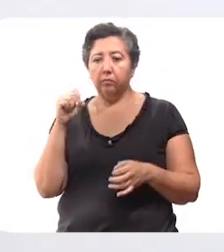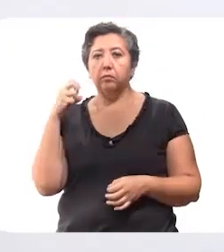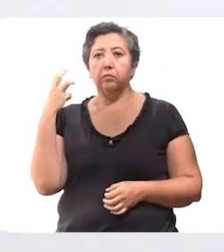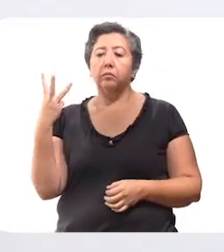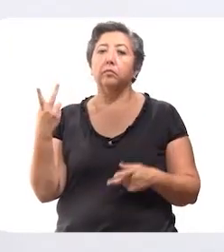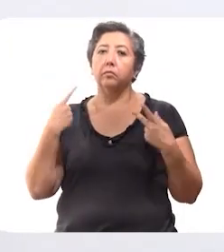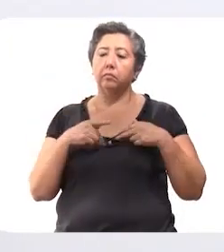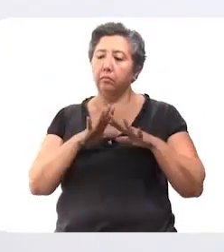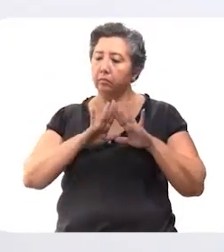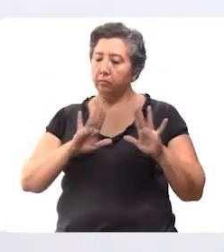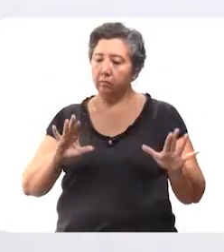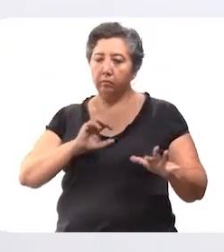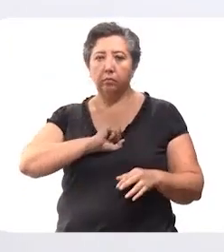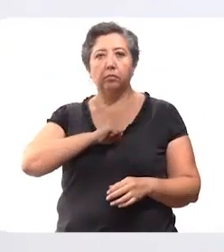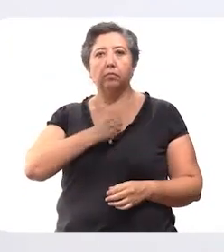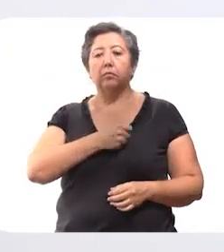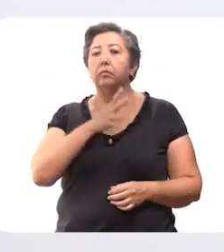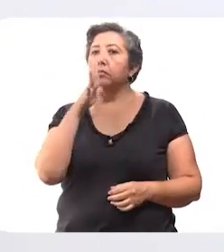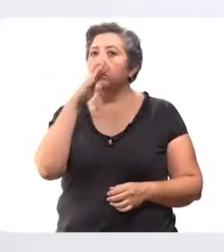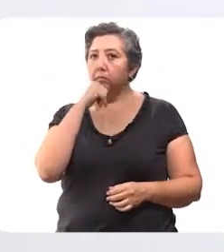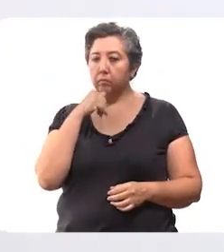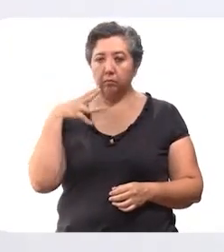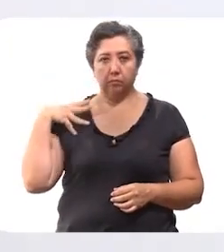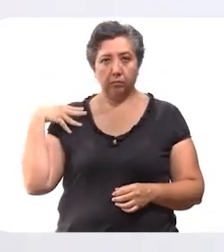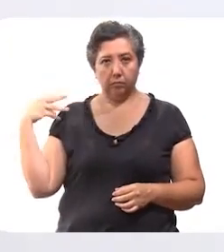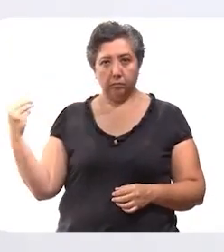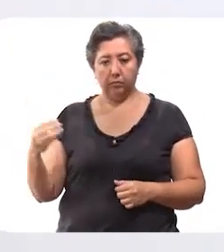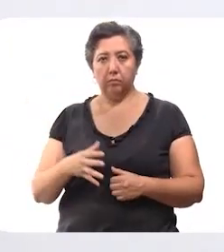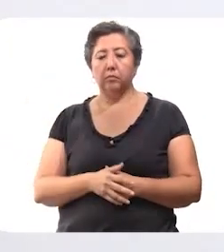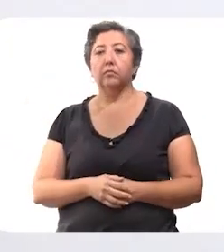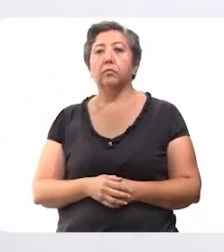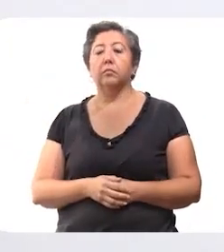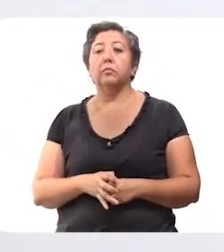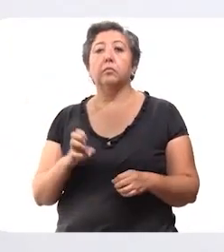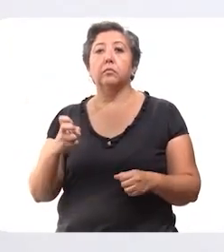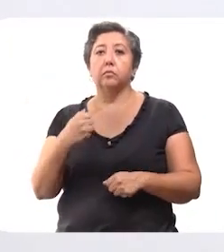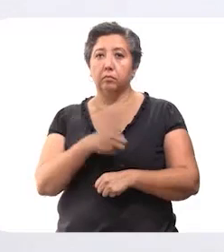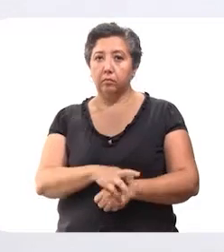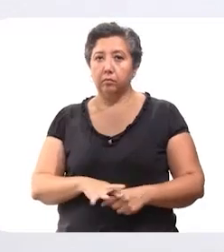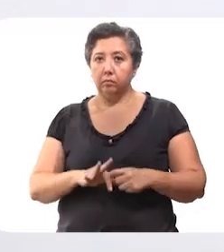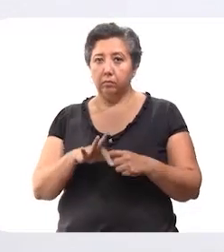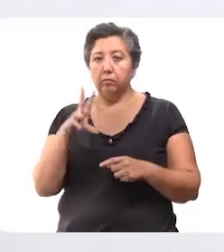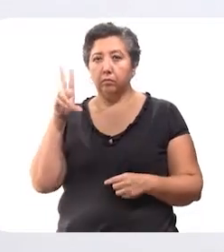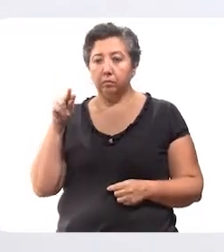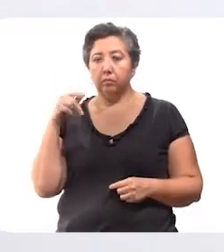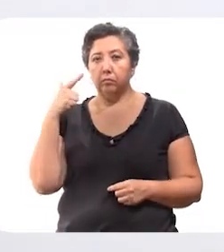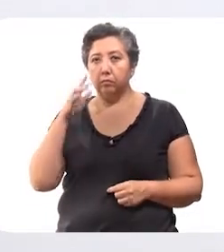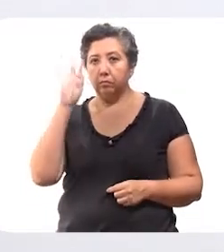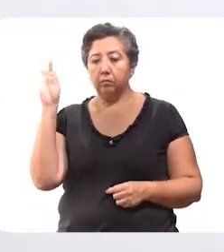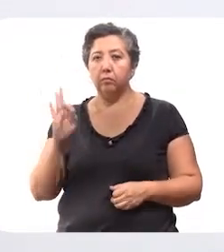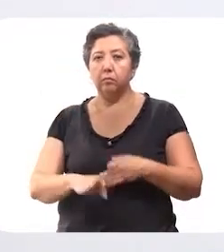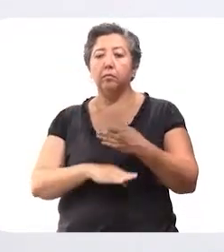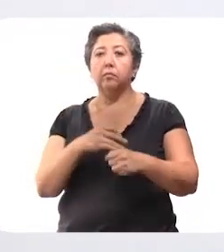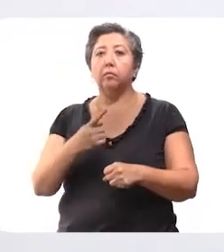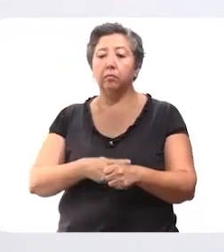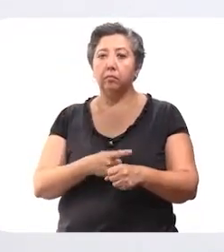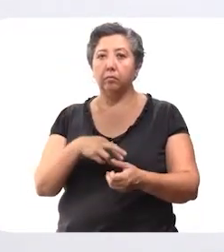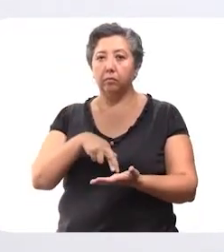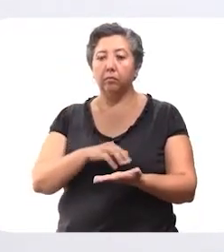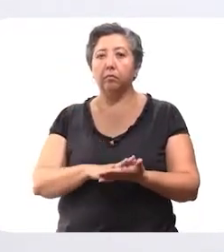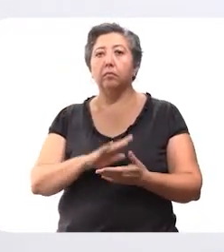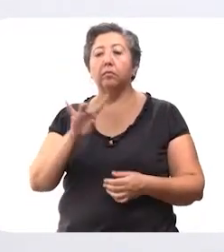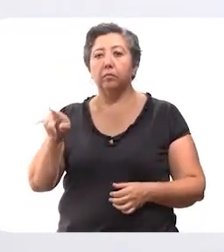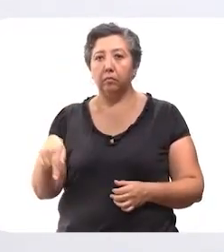59.723 pacientes ya se recuperaron, no presentan síntomas ni pueden contagiar. Esta cifra representa el 87% del total de